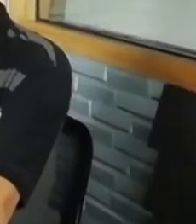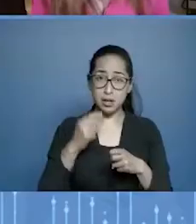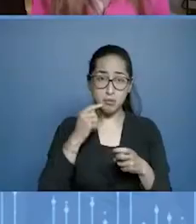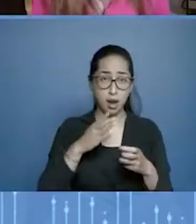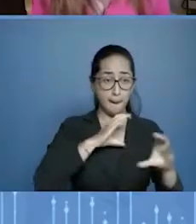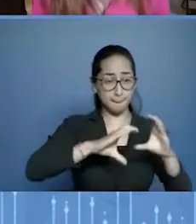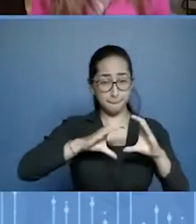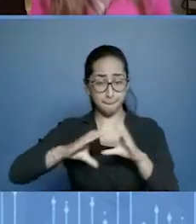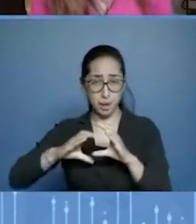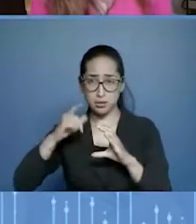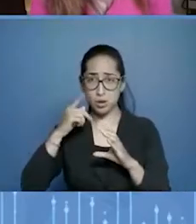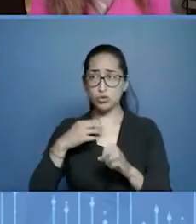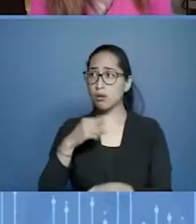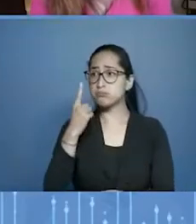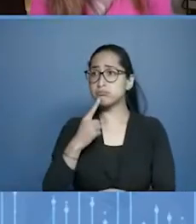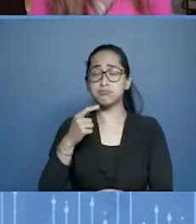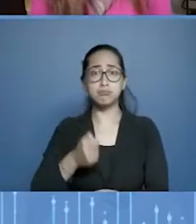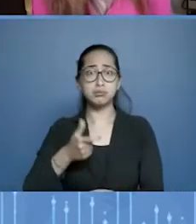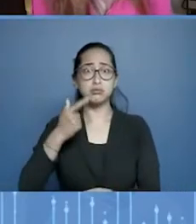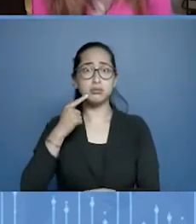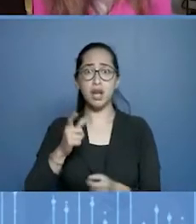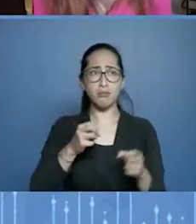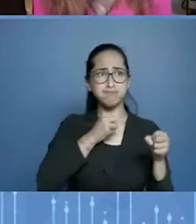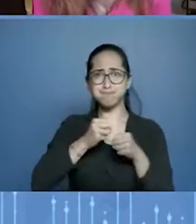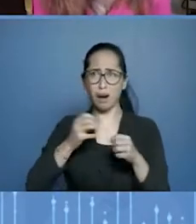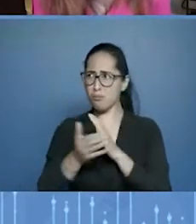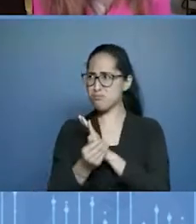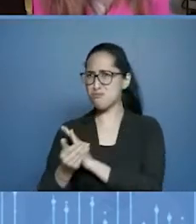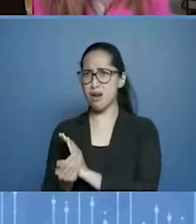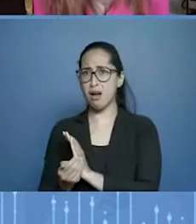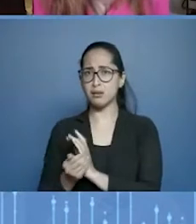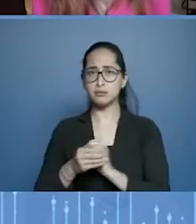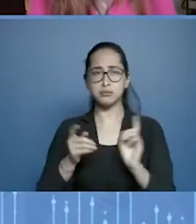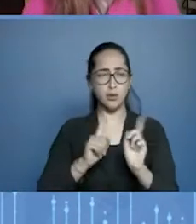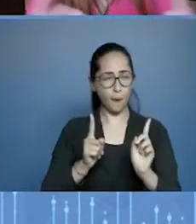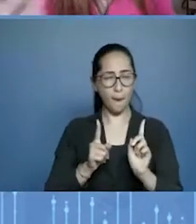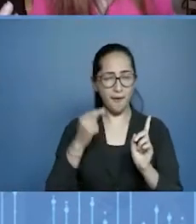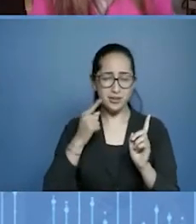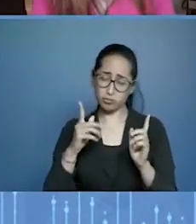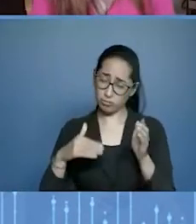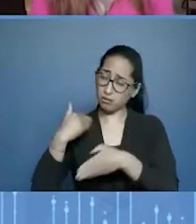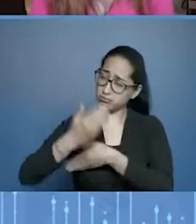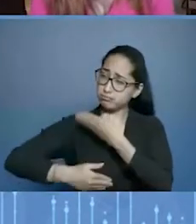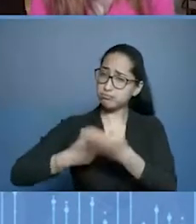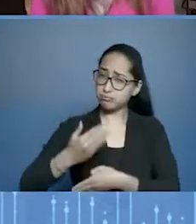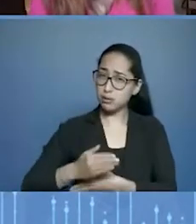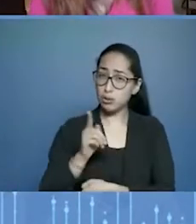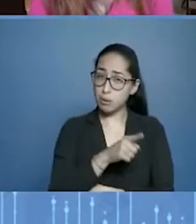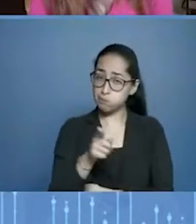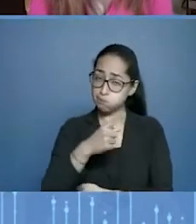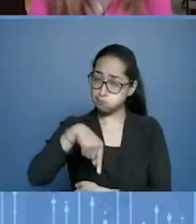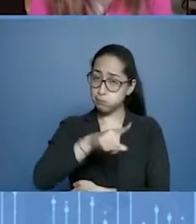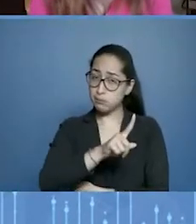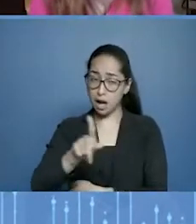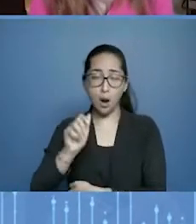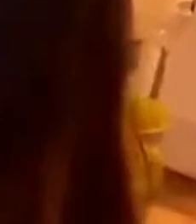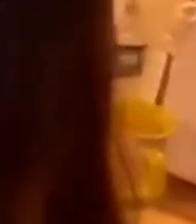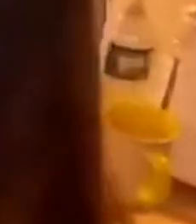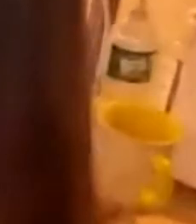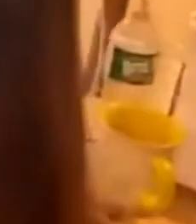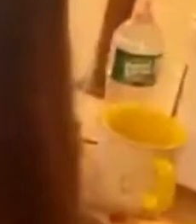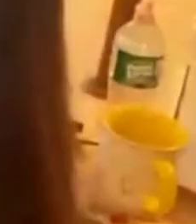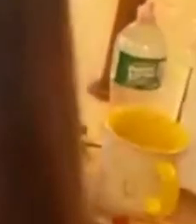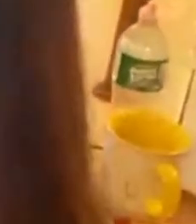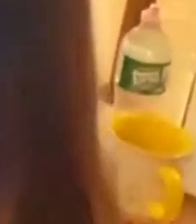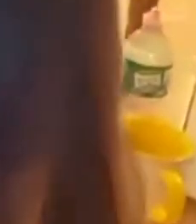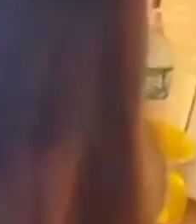Son contados los ejemplos en donde las mujeres de un día para otro son las grandes estrellas y las primeras de la fila.